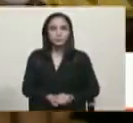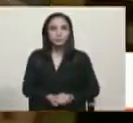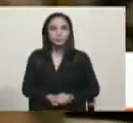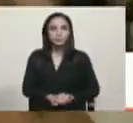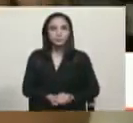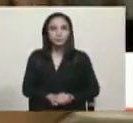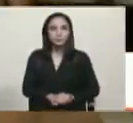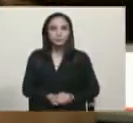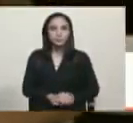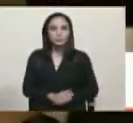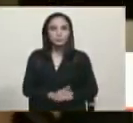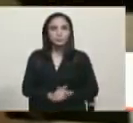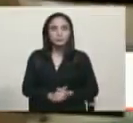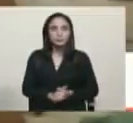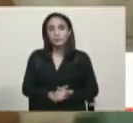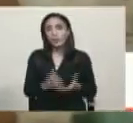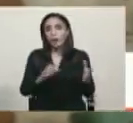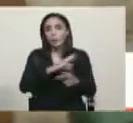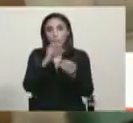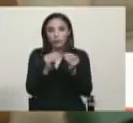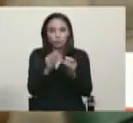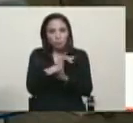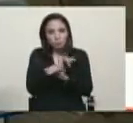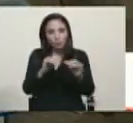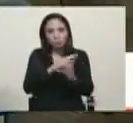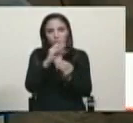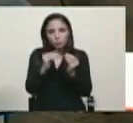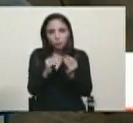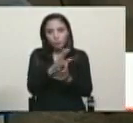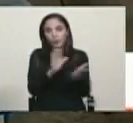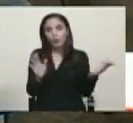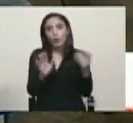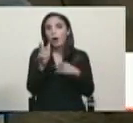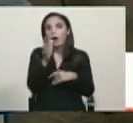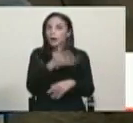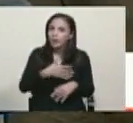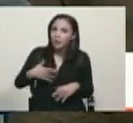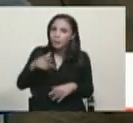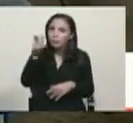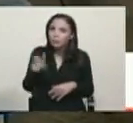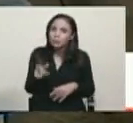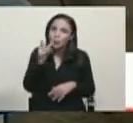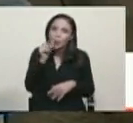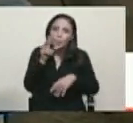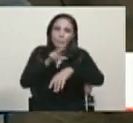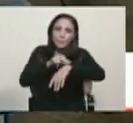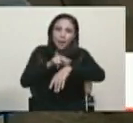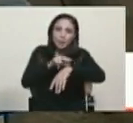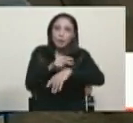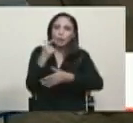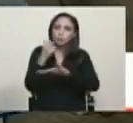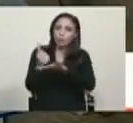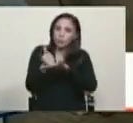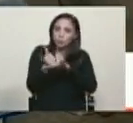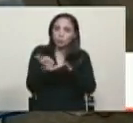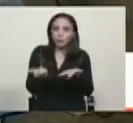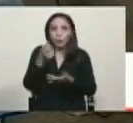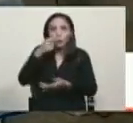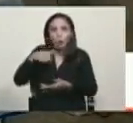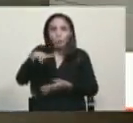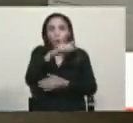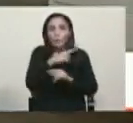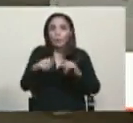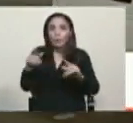Bueno, presidente, y para cerrar, quisiéramos que el doctor Ali, que de una u otra manera el beneficiario es el pueblo, pero él